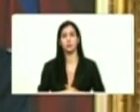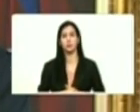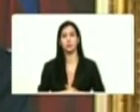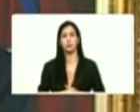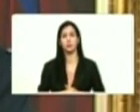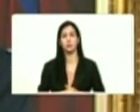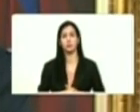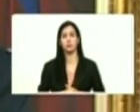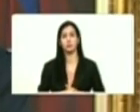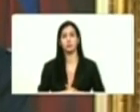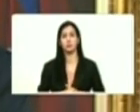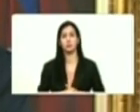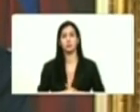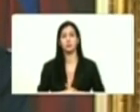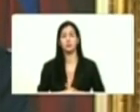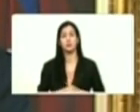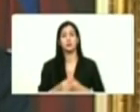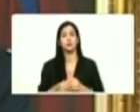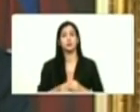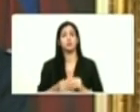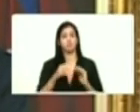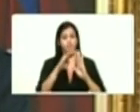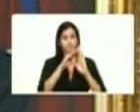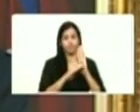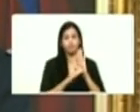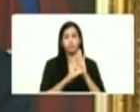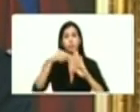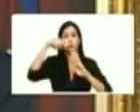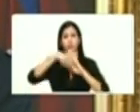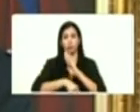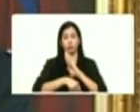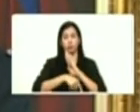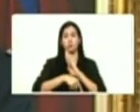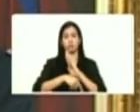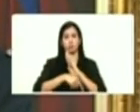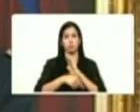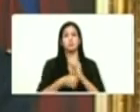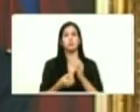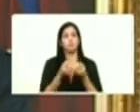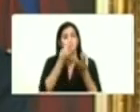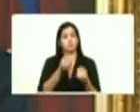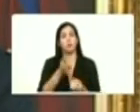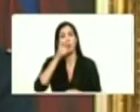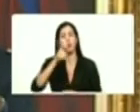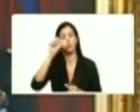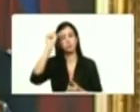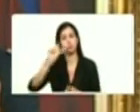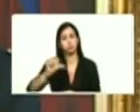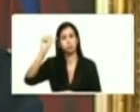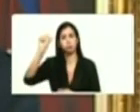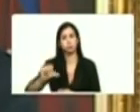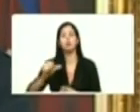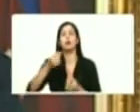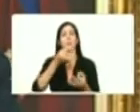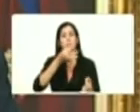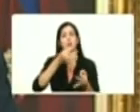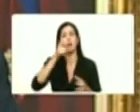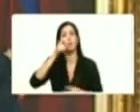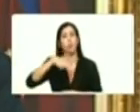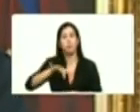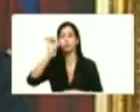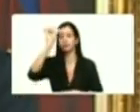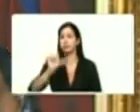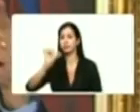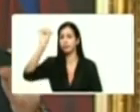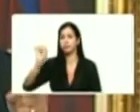establecidas estas pautas profundas debemos nosotros rendirle cuenta al pueblo cada semana hemos avanzado en esto en esto no pudimos avanzar aquí